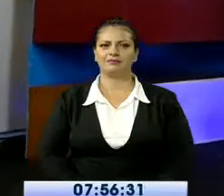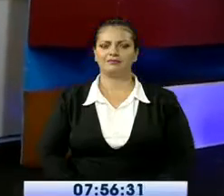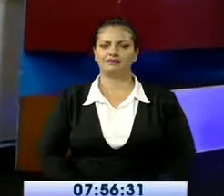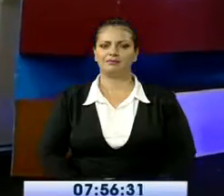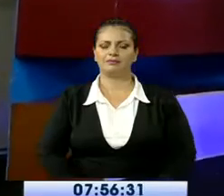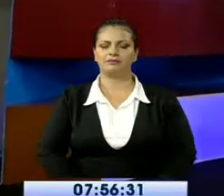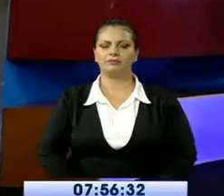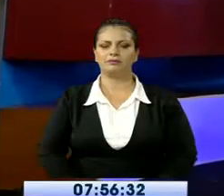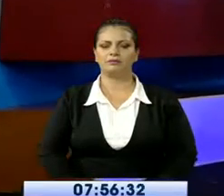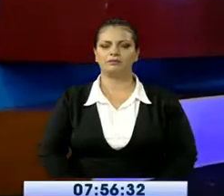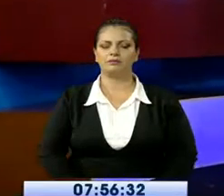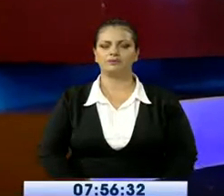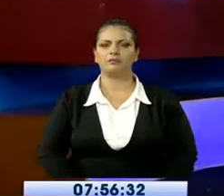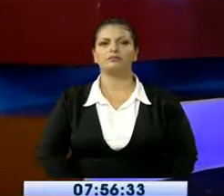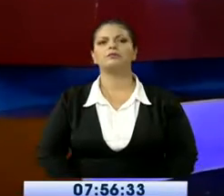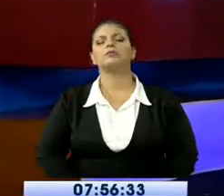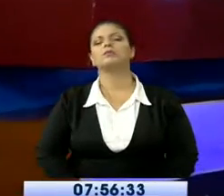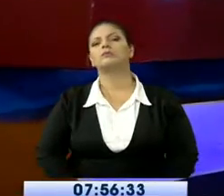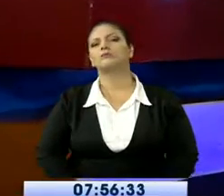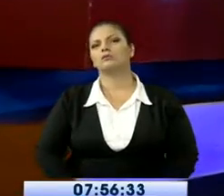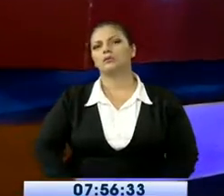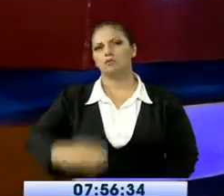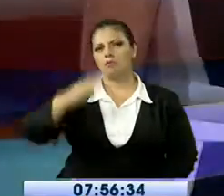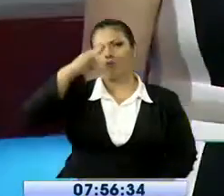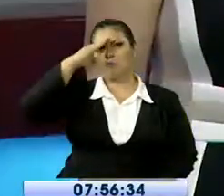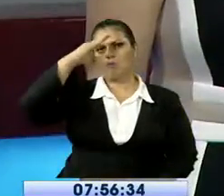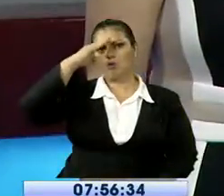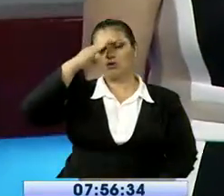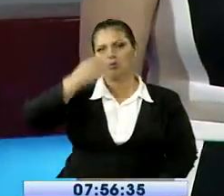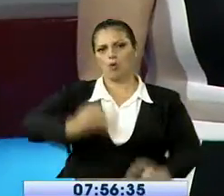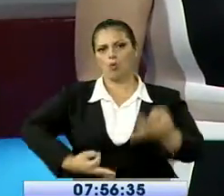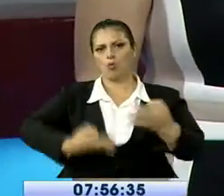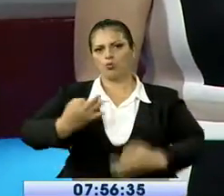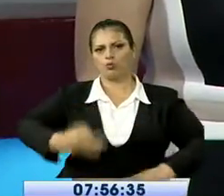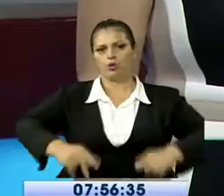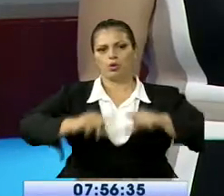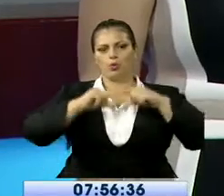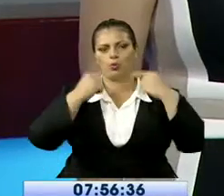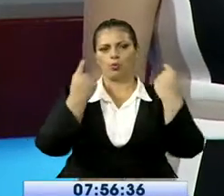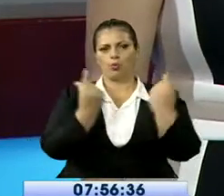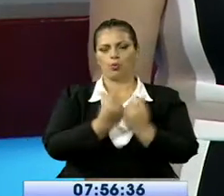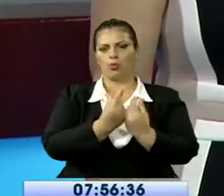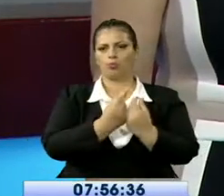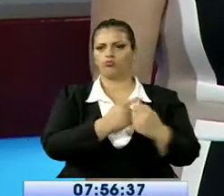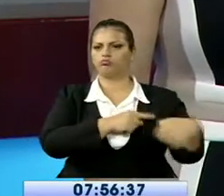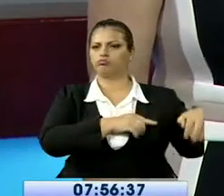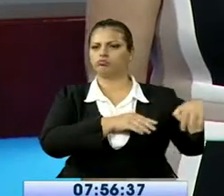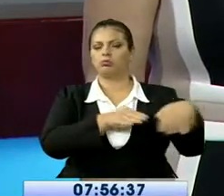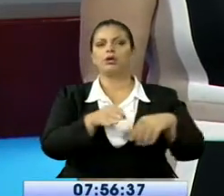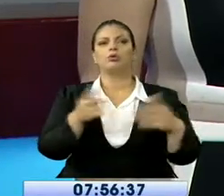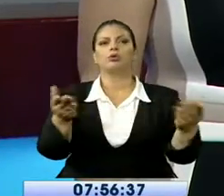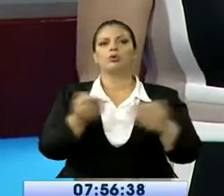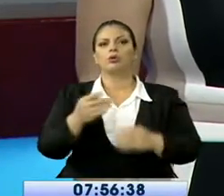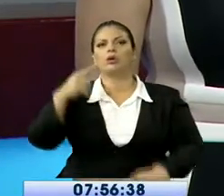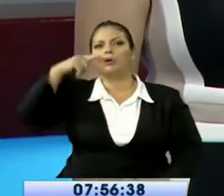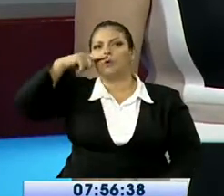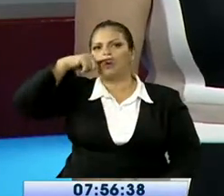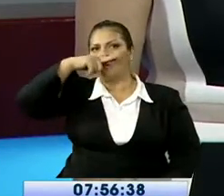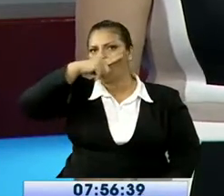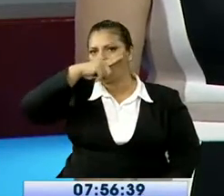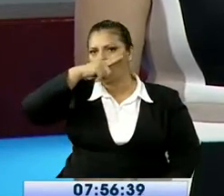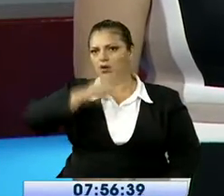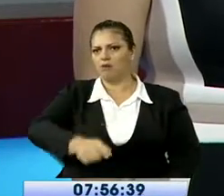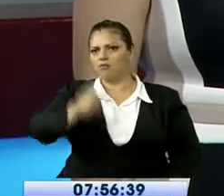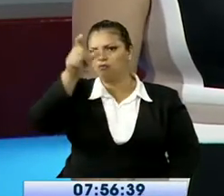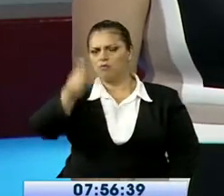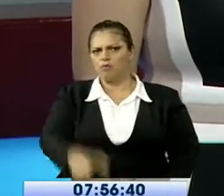Agentes del bloque de búsqueda de la policía judicial capturaron en la provincia de Sucumbíos a quien encabezaba la lista de los más buscados de la